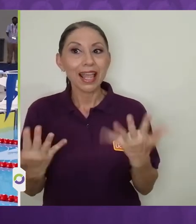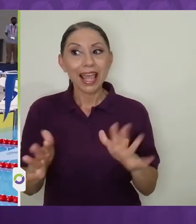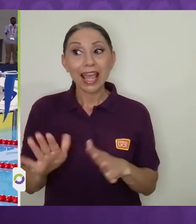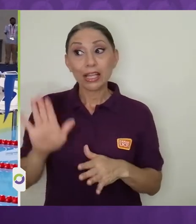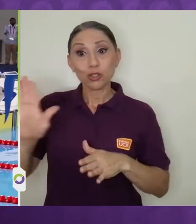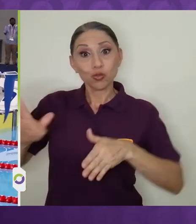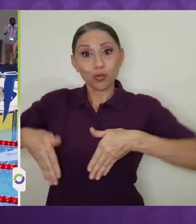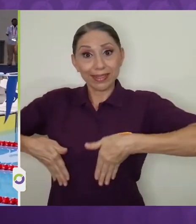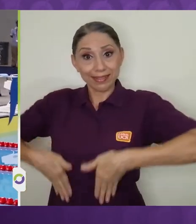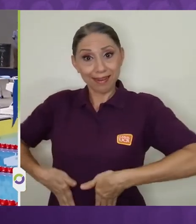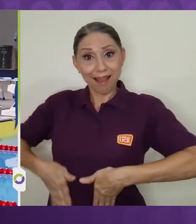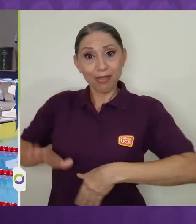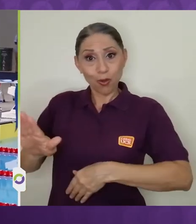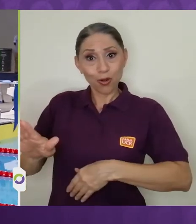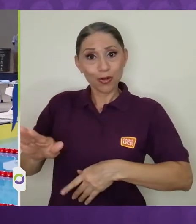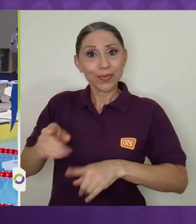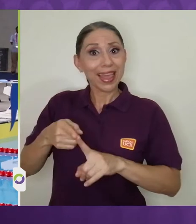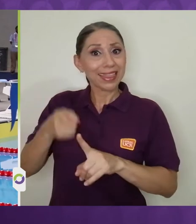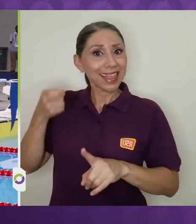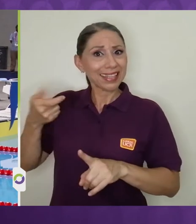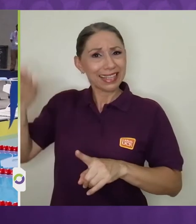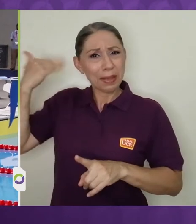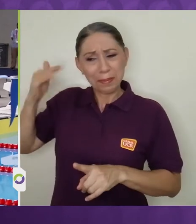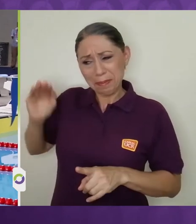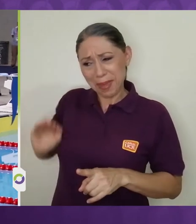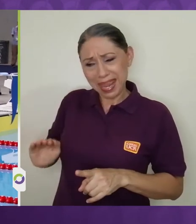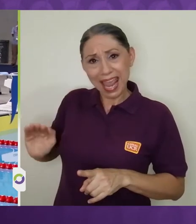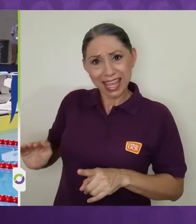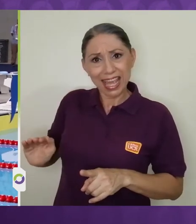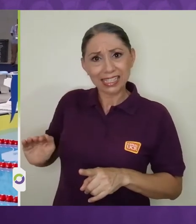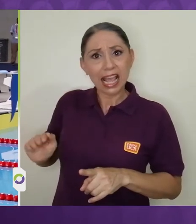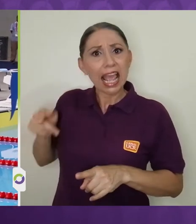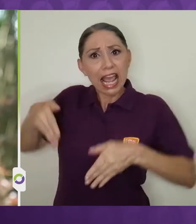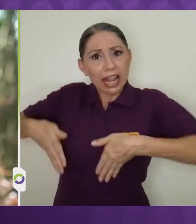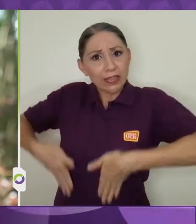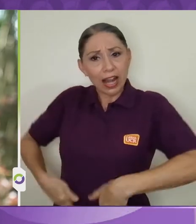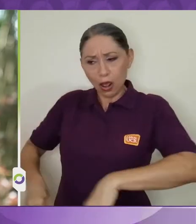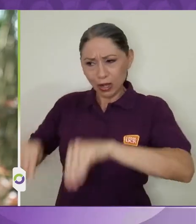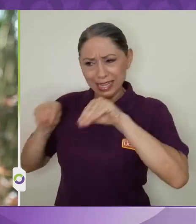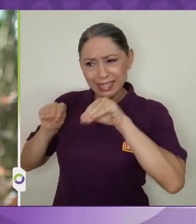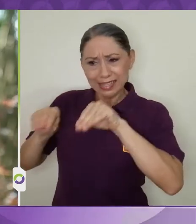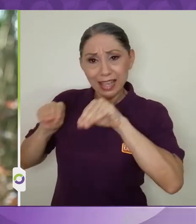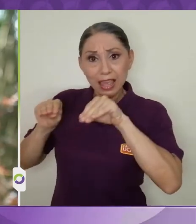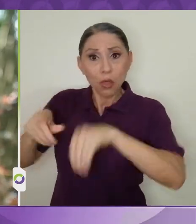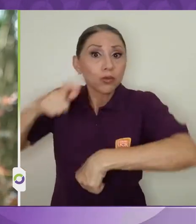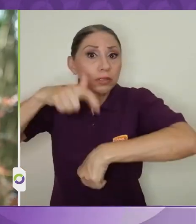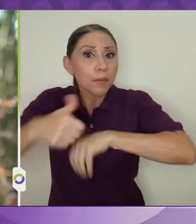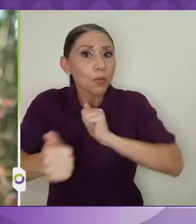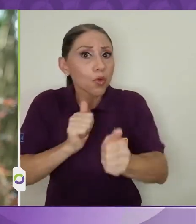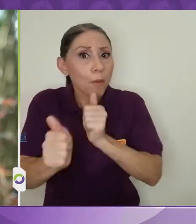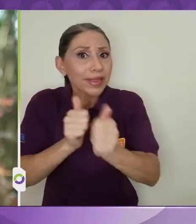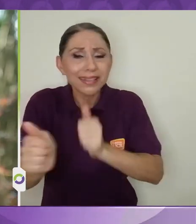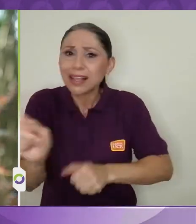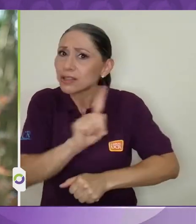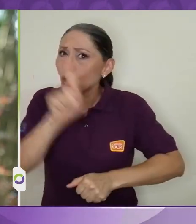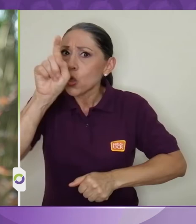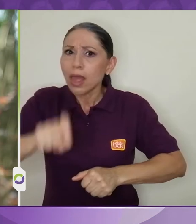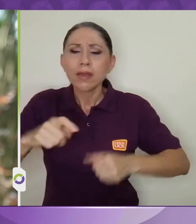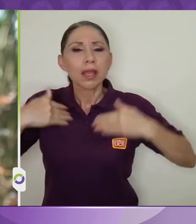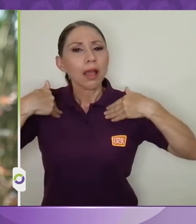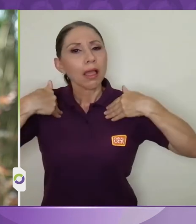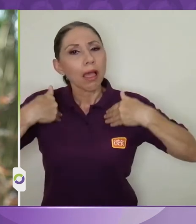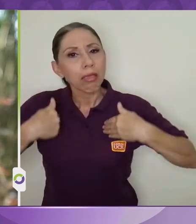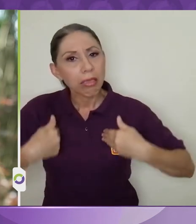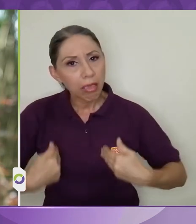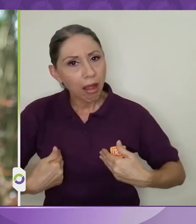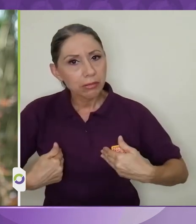El entrenador a ellos desde que las tienen desde pequeñas les ha enseñado que cuando están en competencias no se tienen que cansar, no tienen